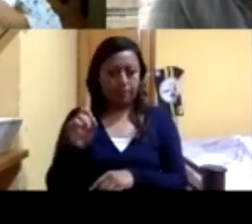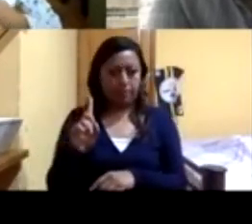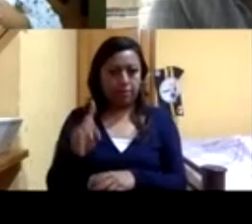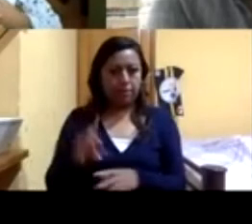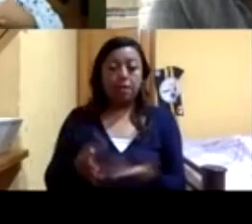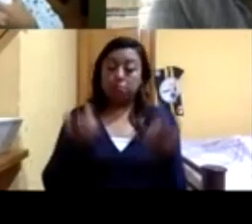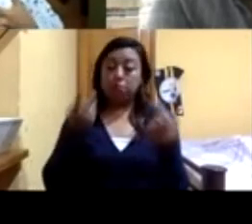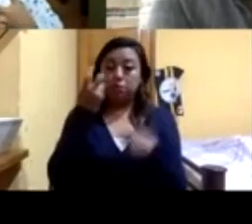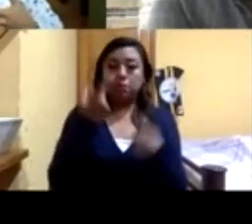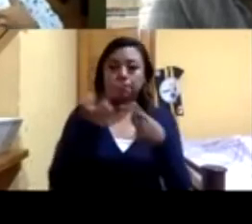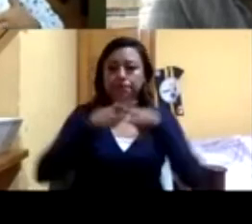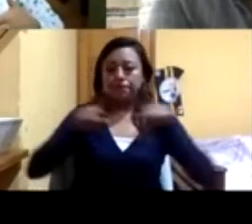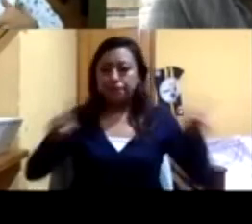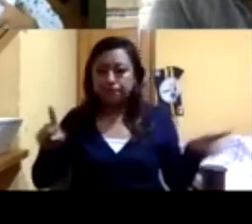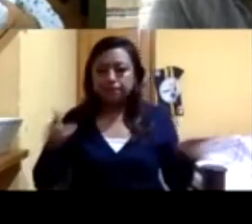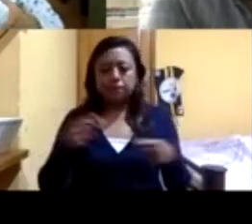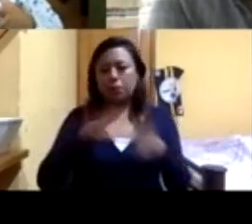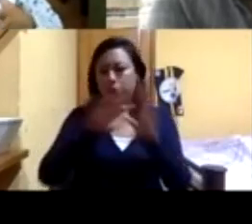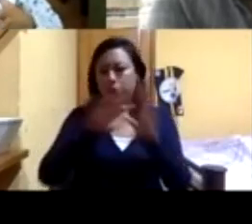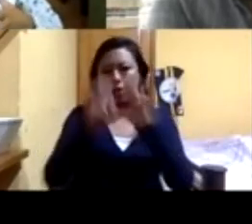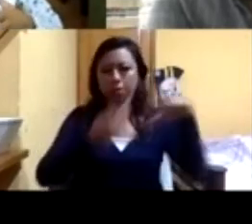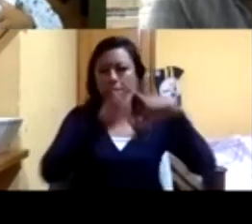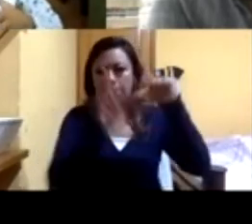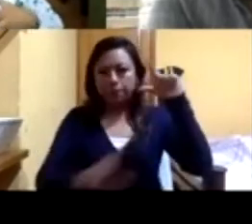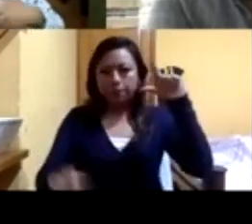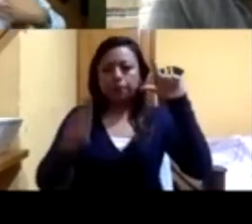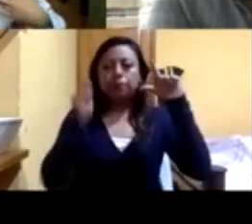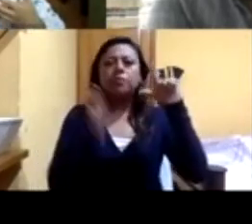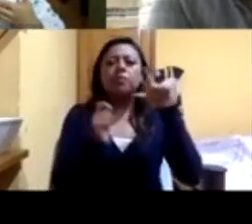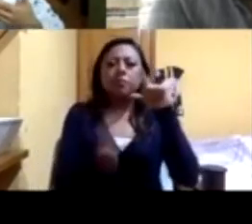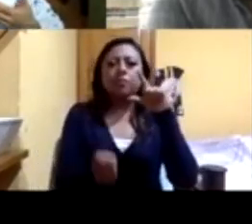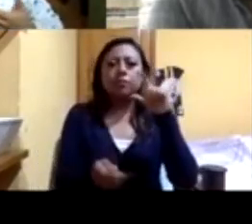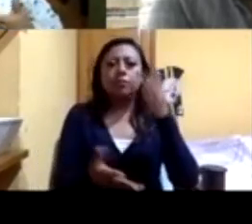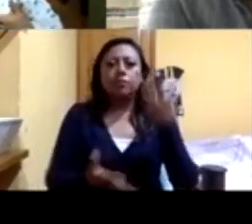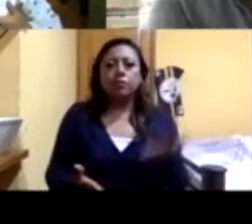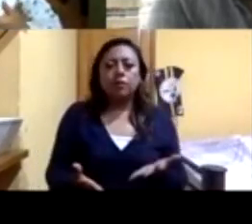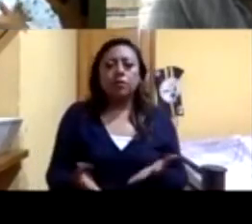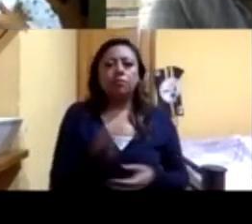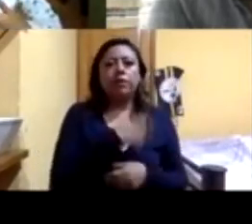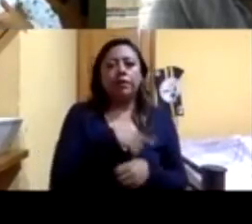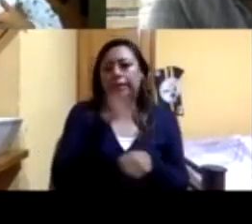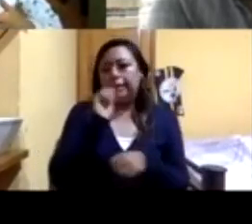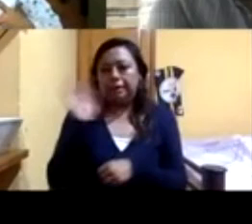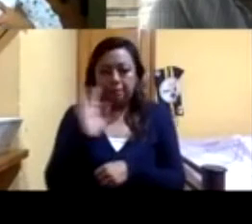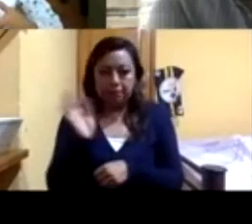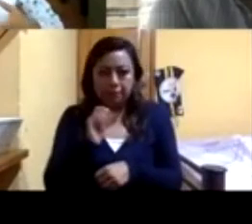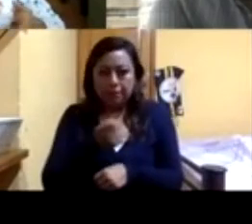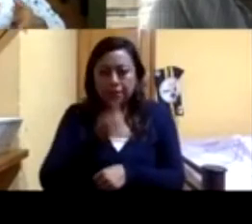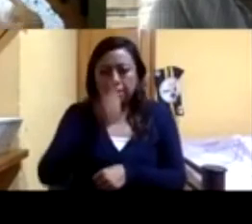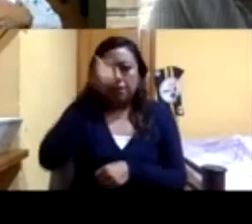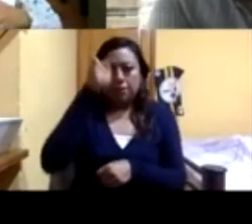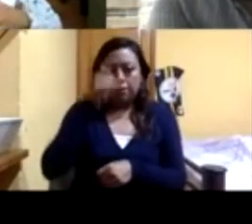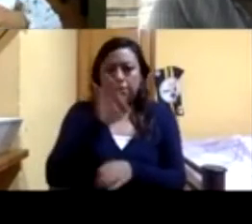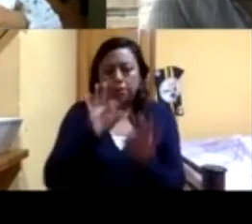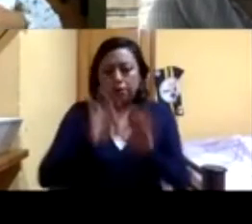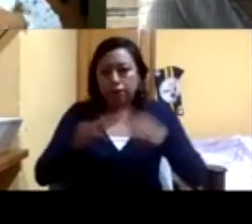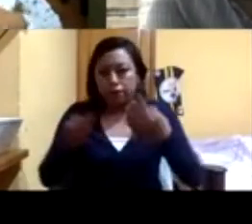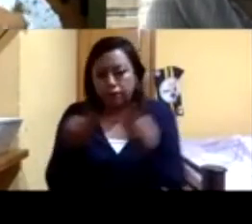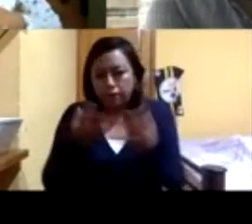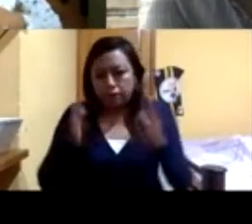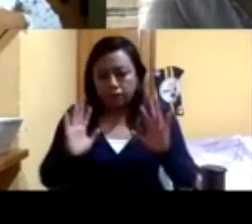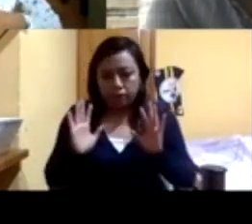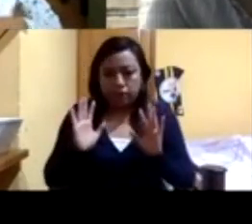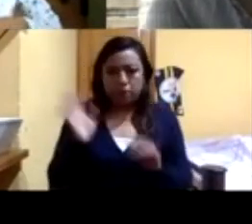otros garantes del país, lo que hicimos es que desde el primer momento que se buscó